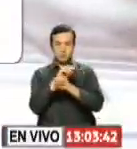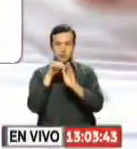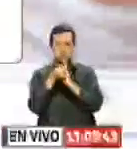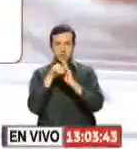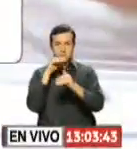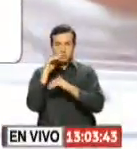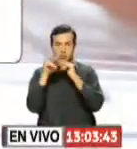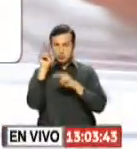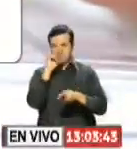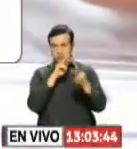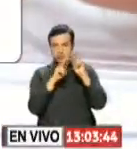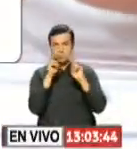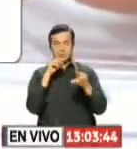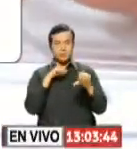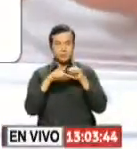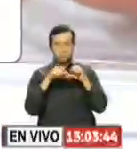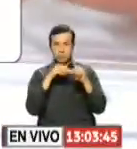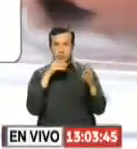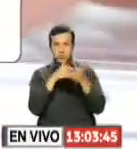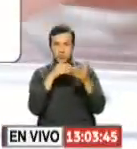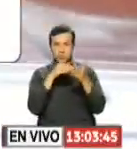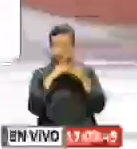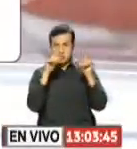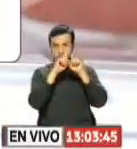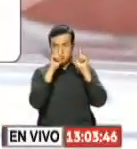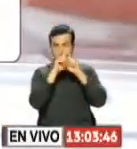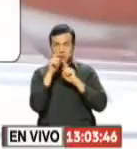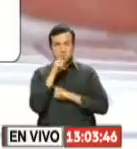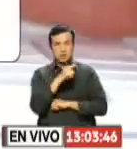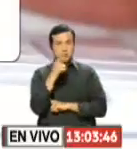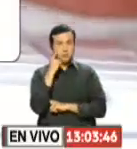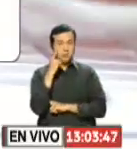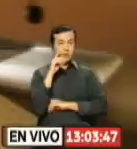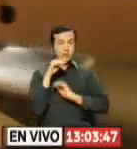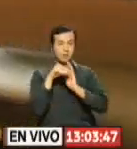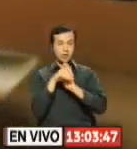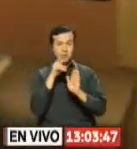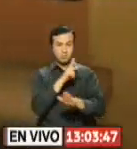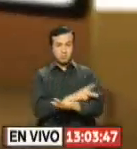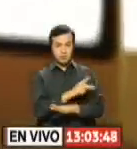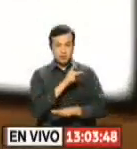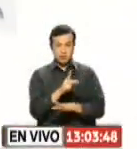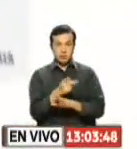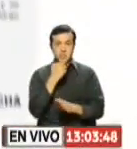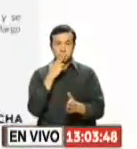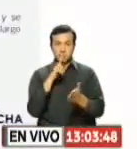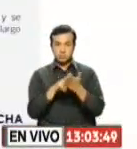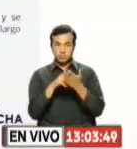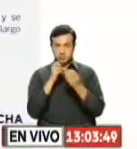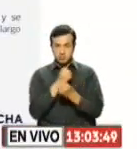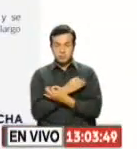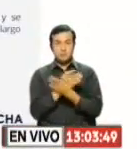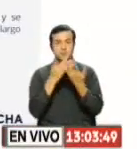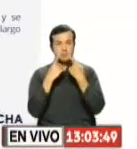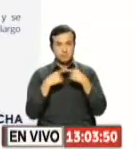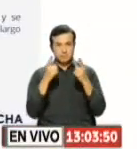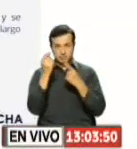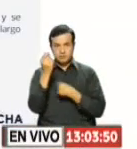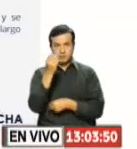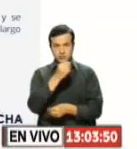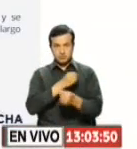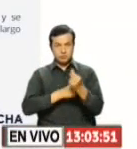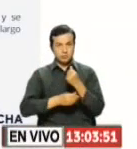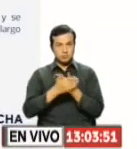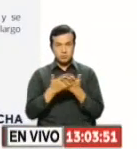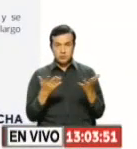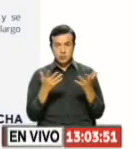los procedimientos administrativos contra las entidades y los bancos, como el Pichincha, mediante comunicado, anuncian la devolución de